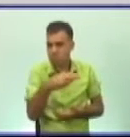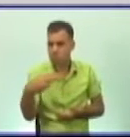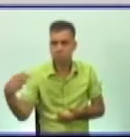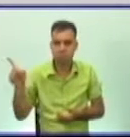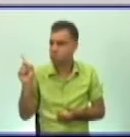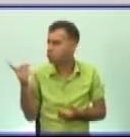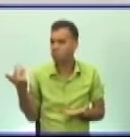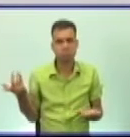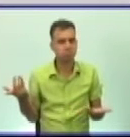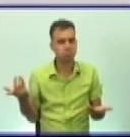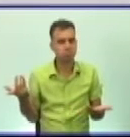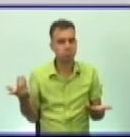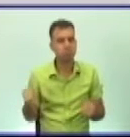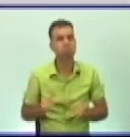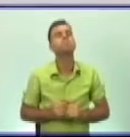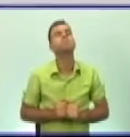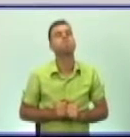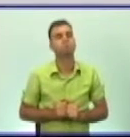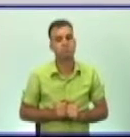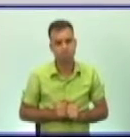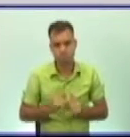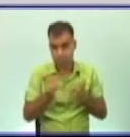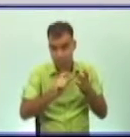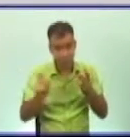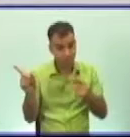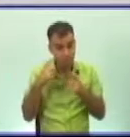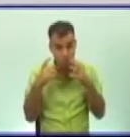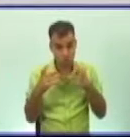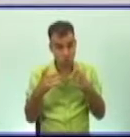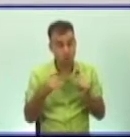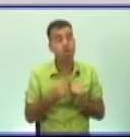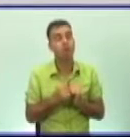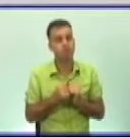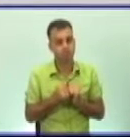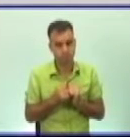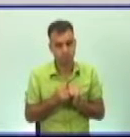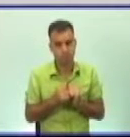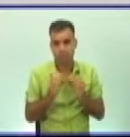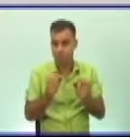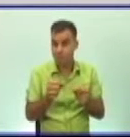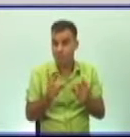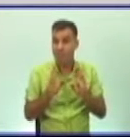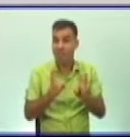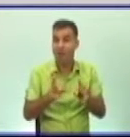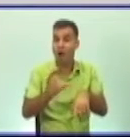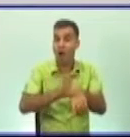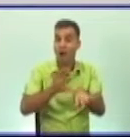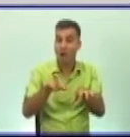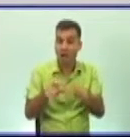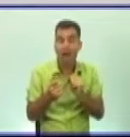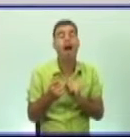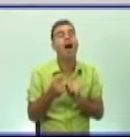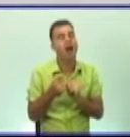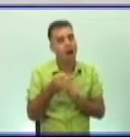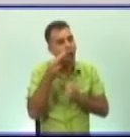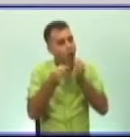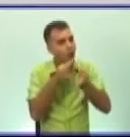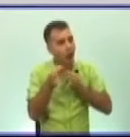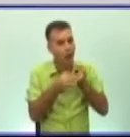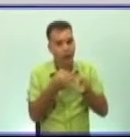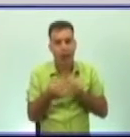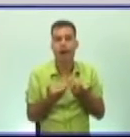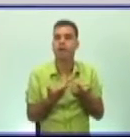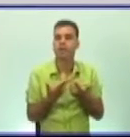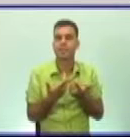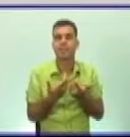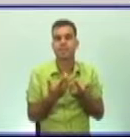de las oscilaciones instantáneas? Esto me interesa. Según las vías del repasador en línea, hemos estado comentando que hay